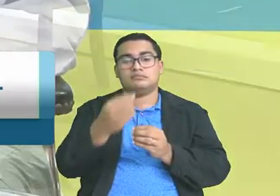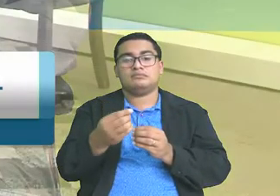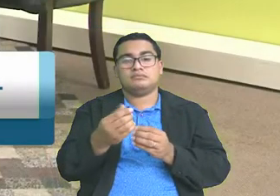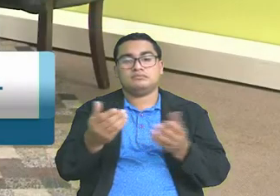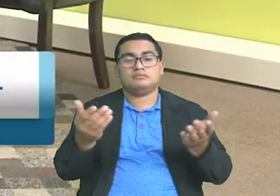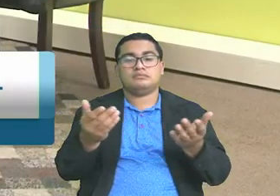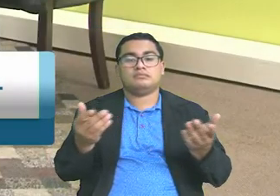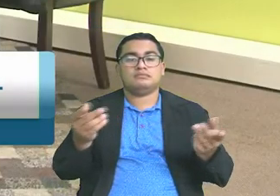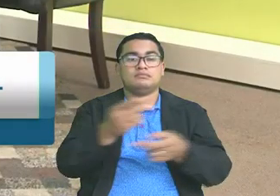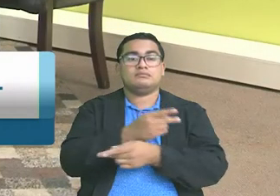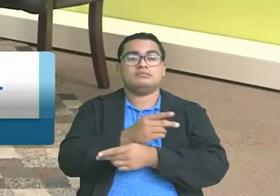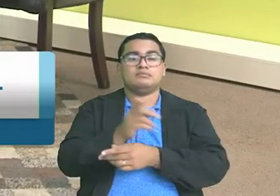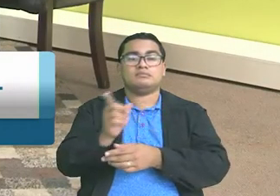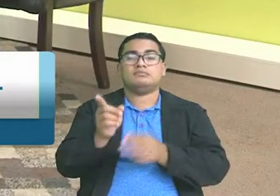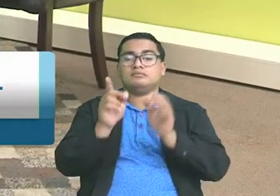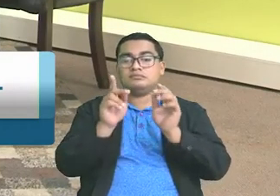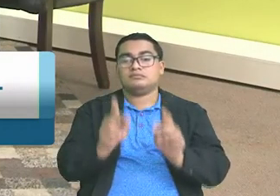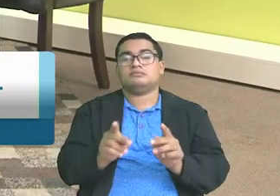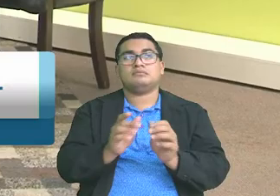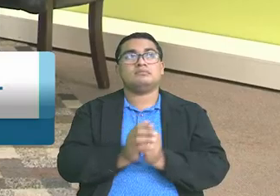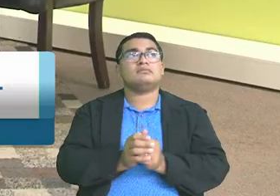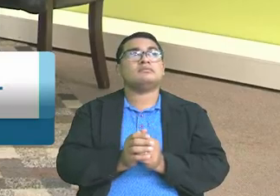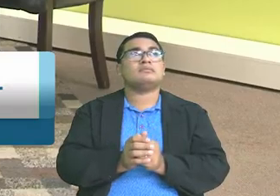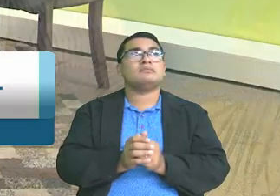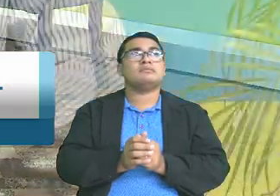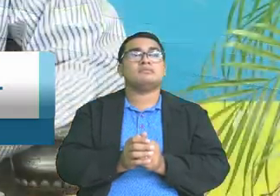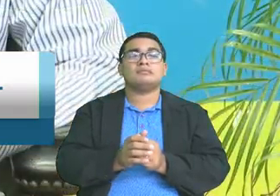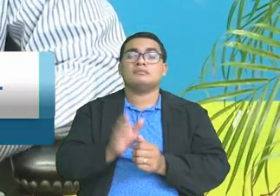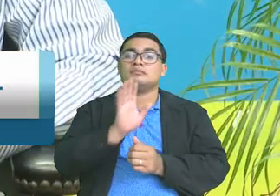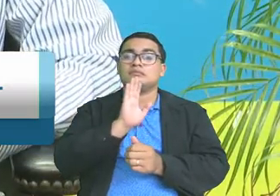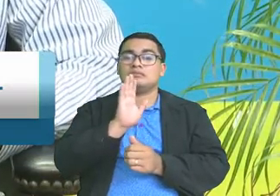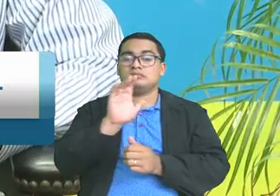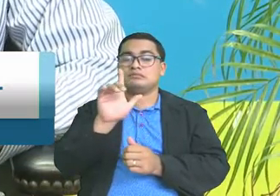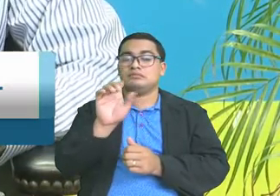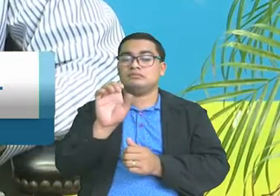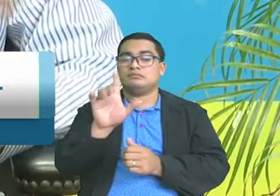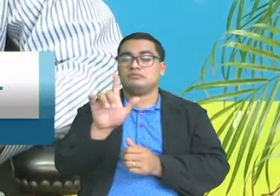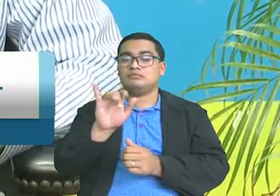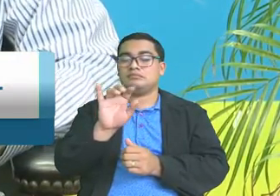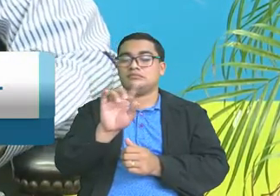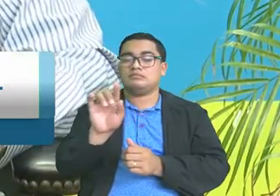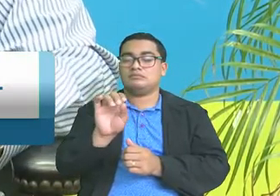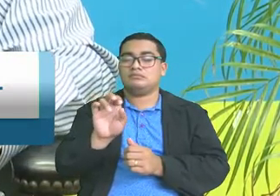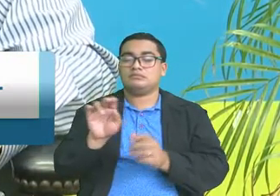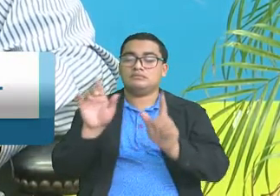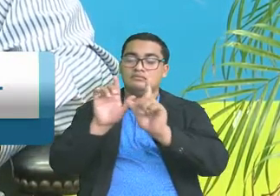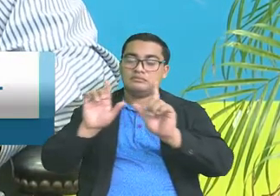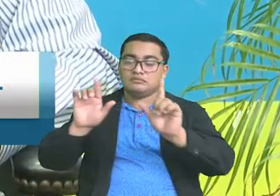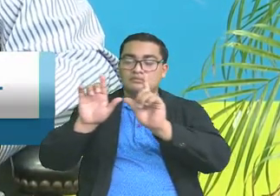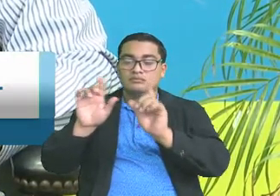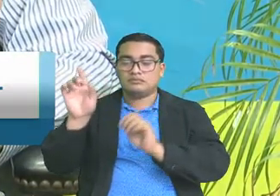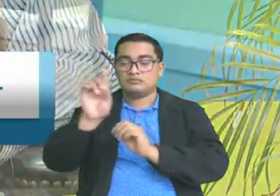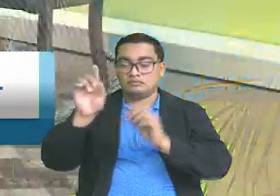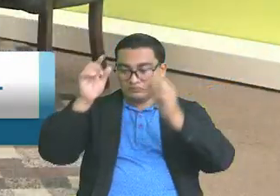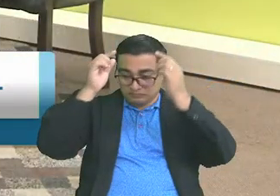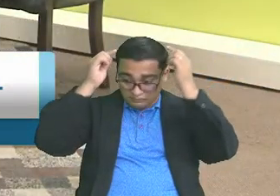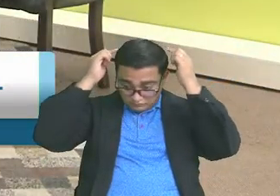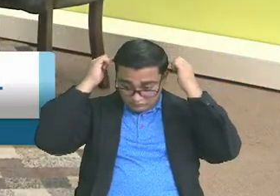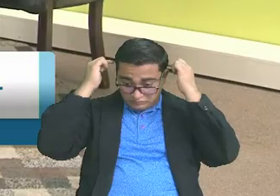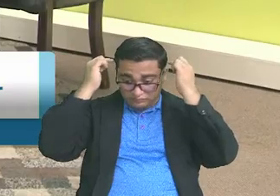va a ser peor para el paciente. Cuando hablamos de localización, ¿cuál es esa peor fortuna que puede tener un paciente? ¿En qué parte del cerebro? Es que lo que pasa con